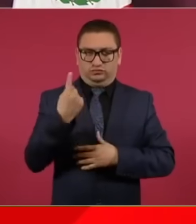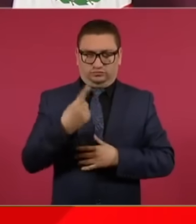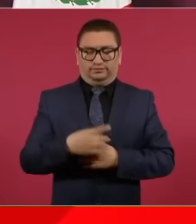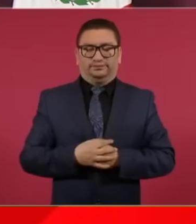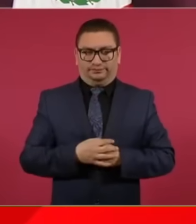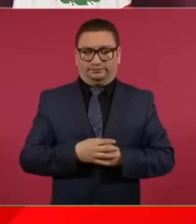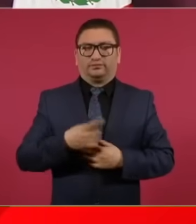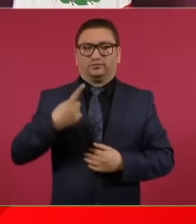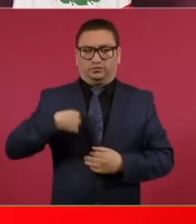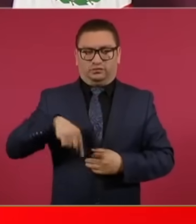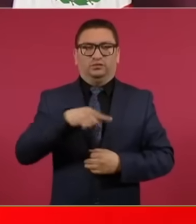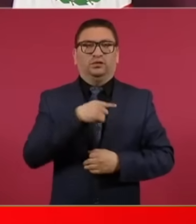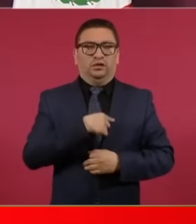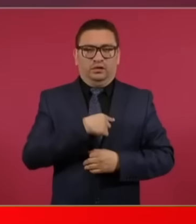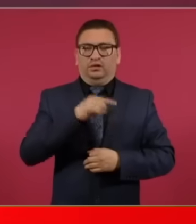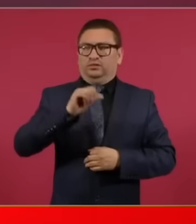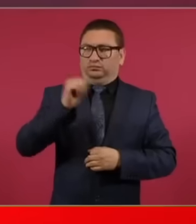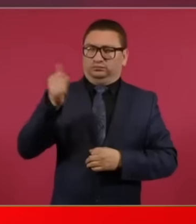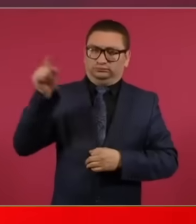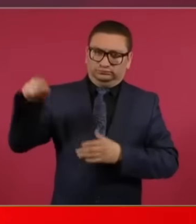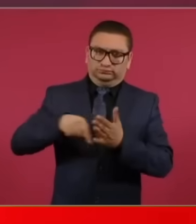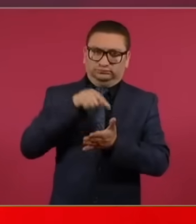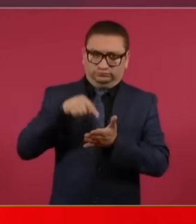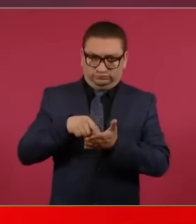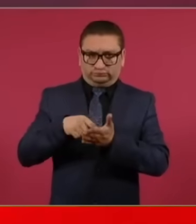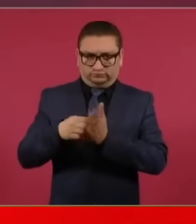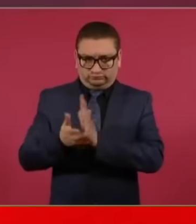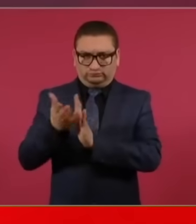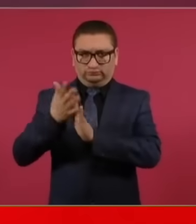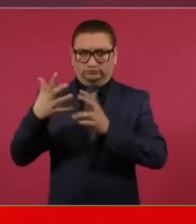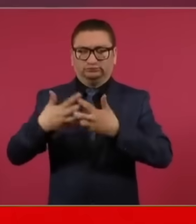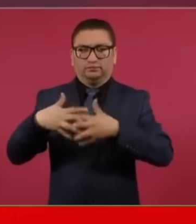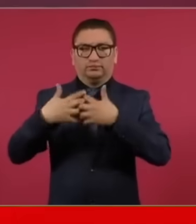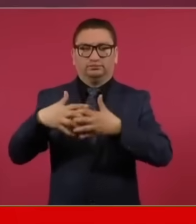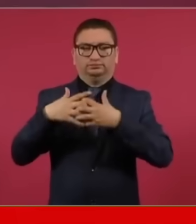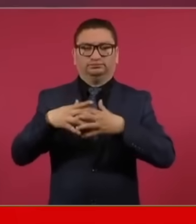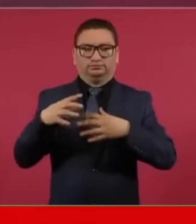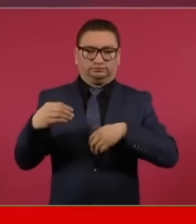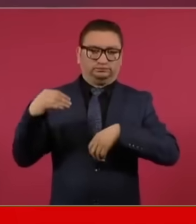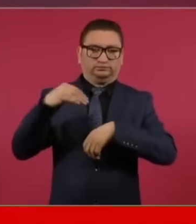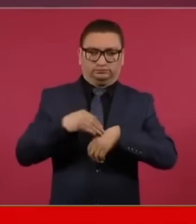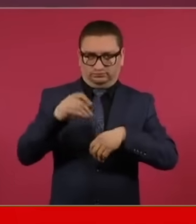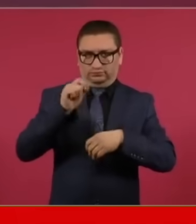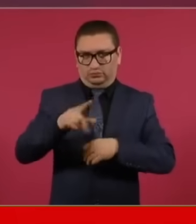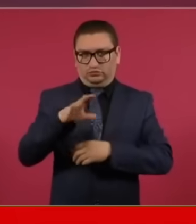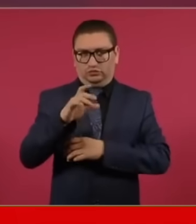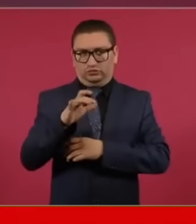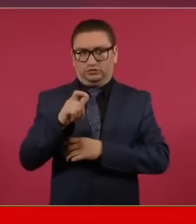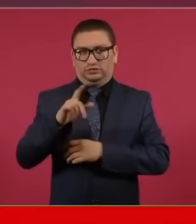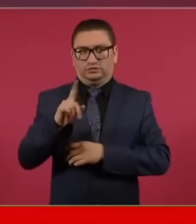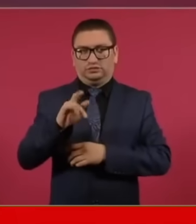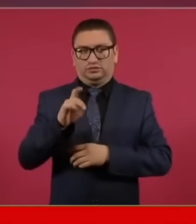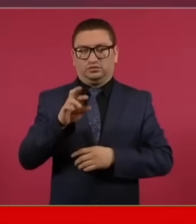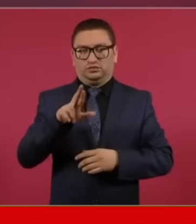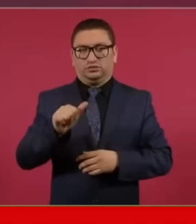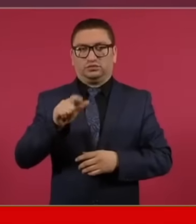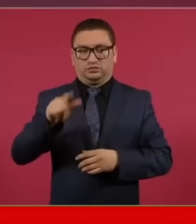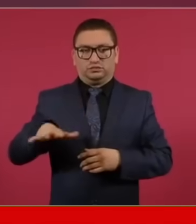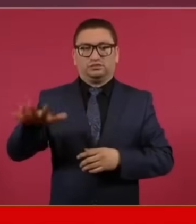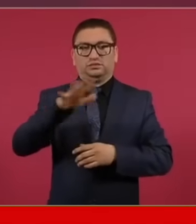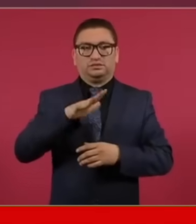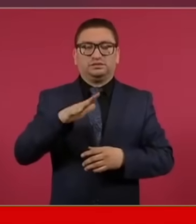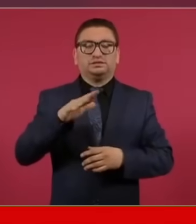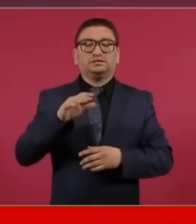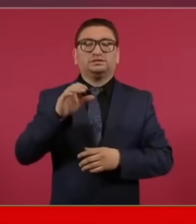y estamos haciendo otra planta adicional coquizadora también en Salina